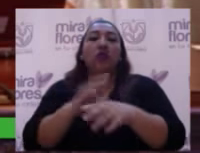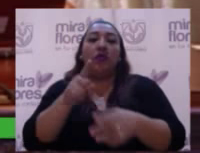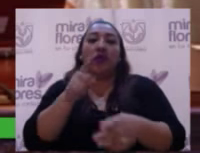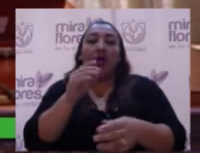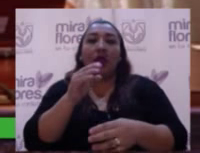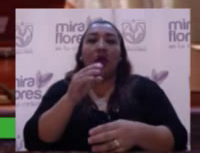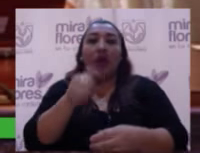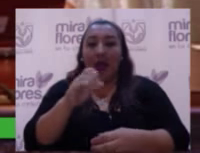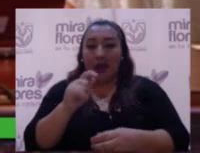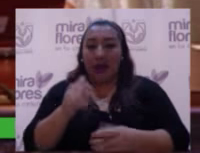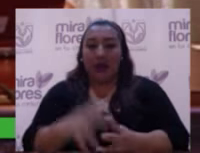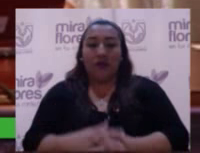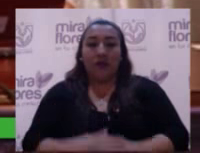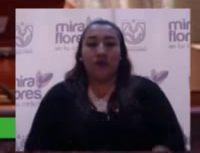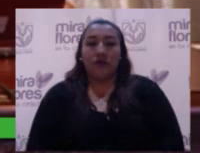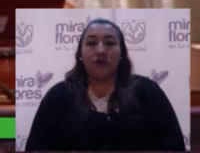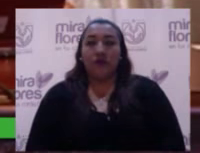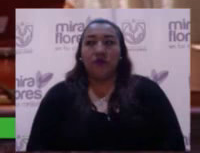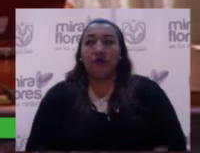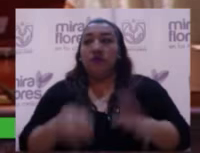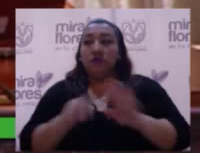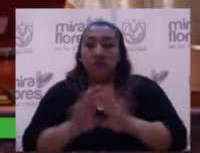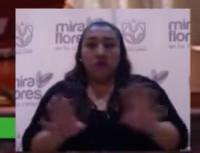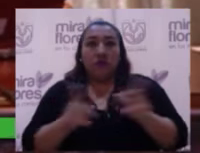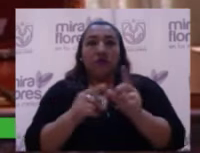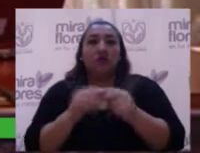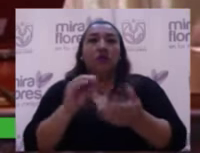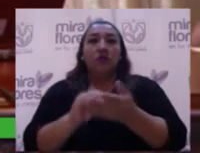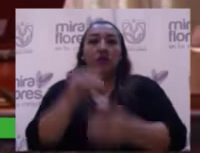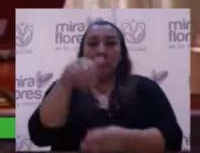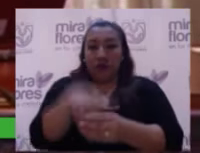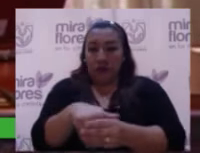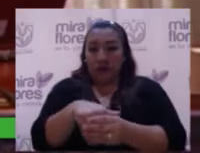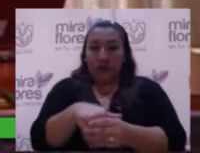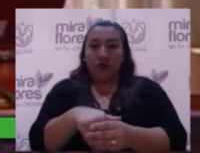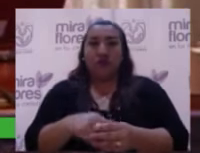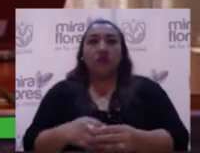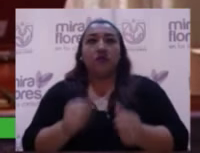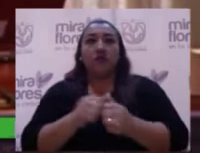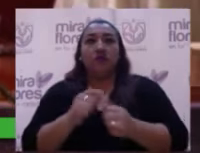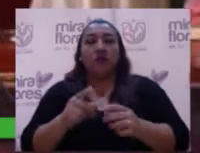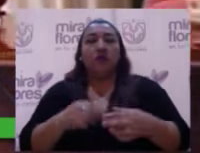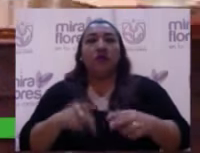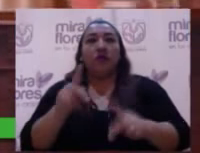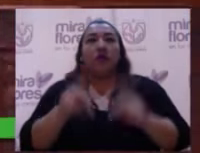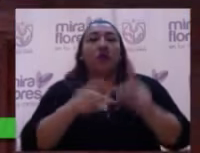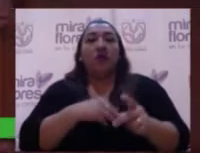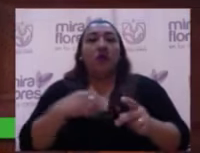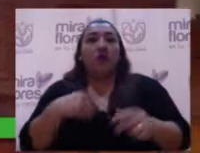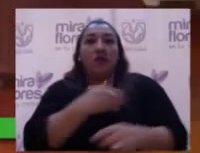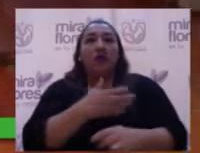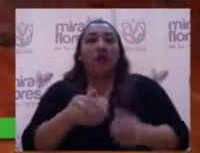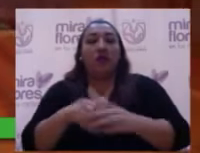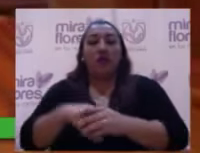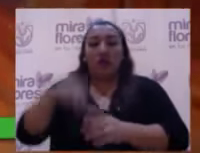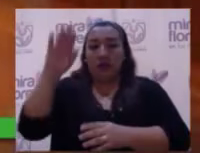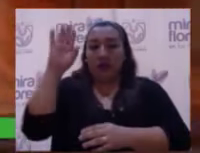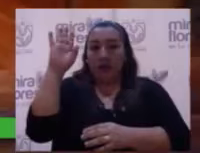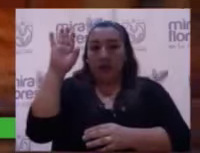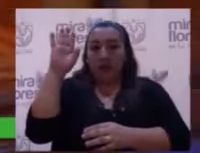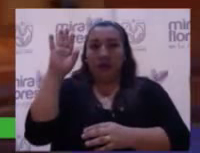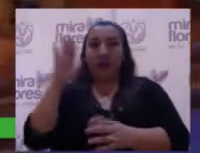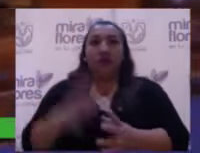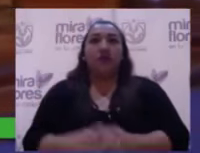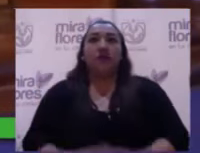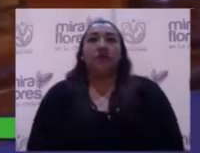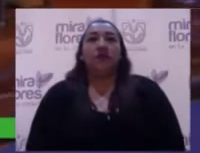acta. No habiendo observaciones, vamos a proceder a votar por su pertinencia. Aquellos miembros del Consejo que estén a favor, si no se expresaron, señal de